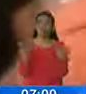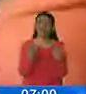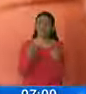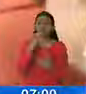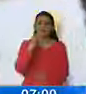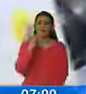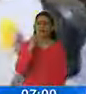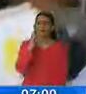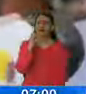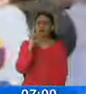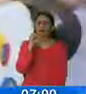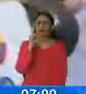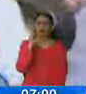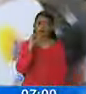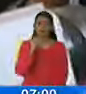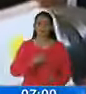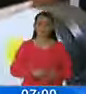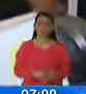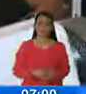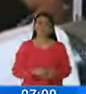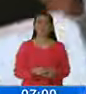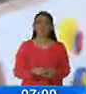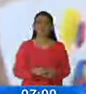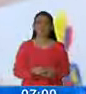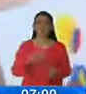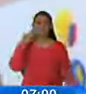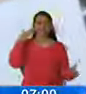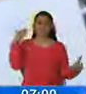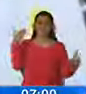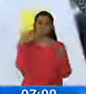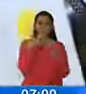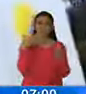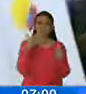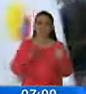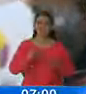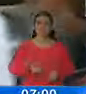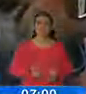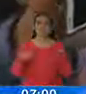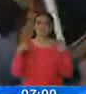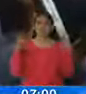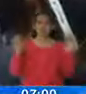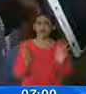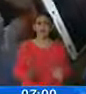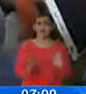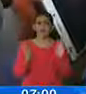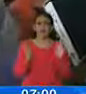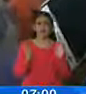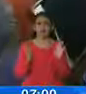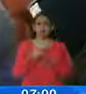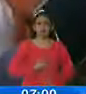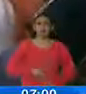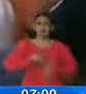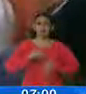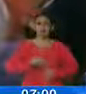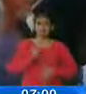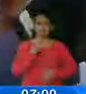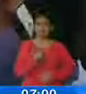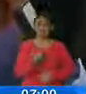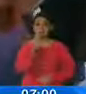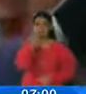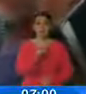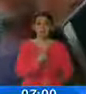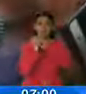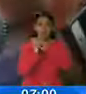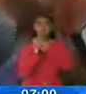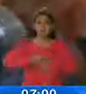de Conocoto. Mi expectativa es como siempre en mi vida. Yo cumplo mi deber, yo he cumplido